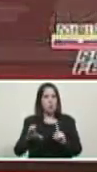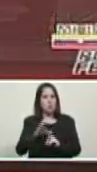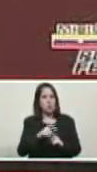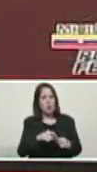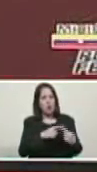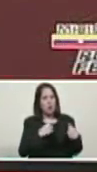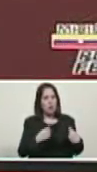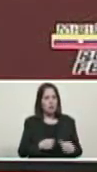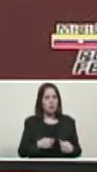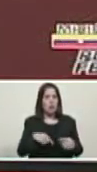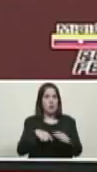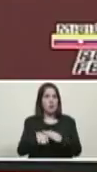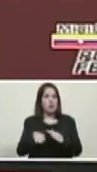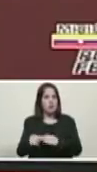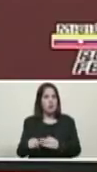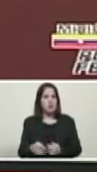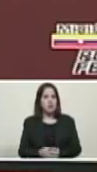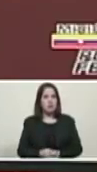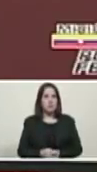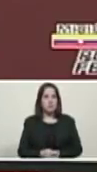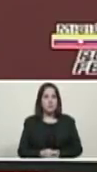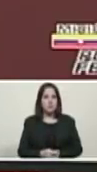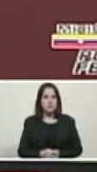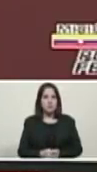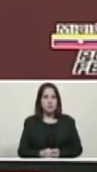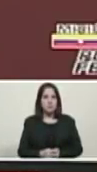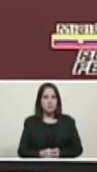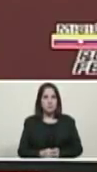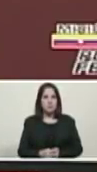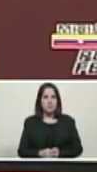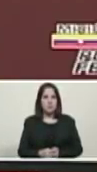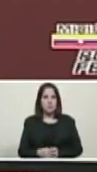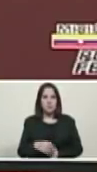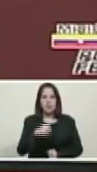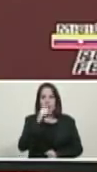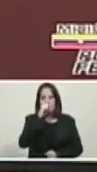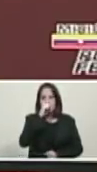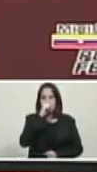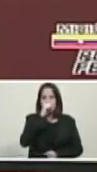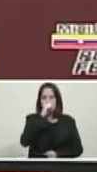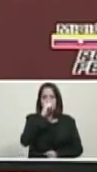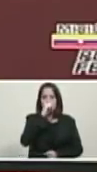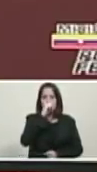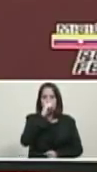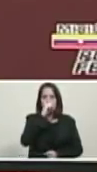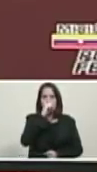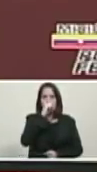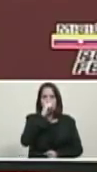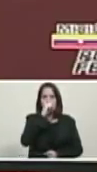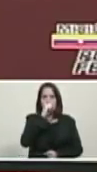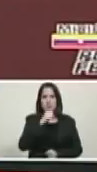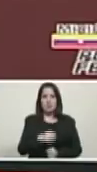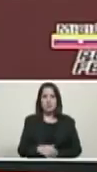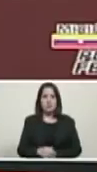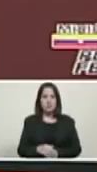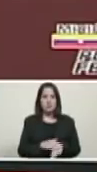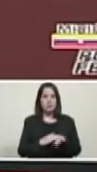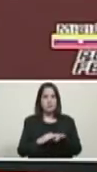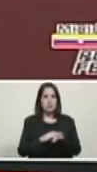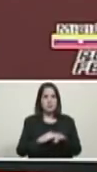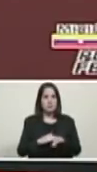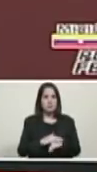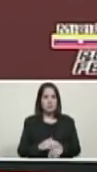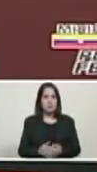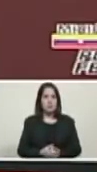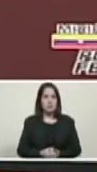muy importante ernesto villegas que me puede ser honesto sobre la preparación las ideas que han surgido de la ocupación de los espacios culturales